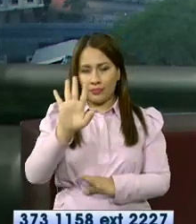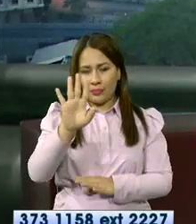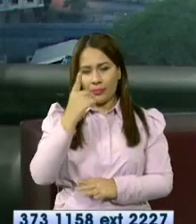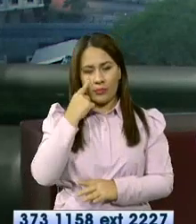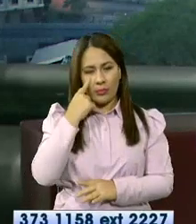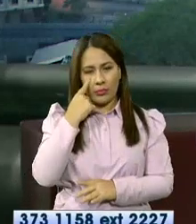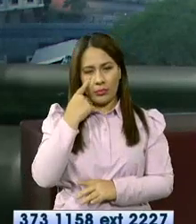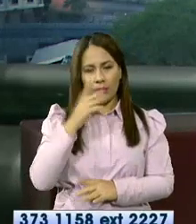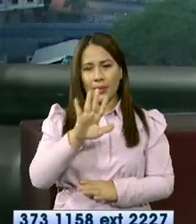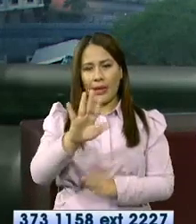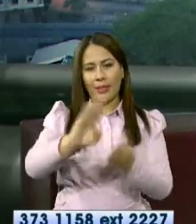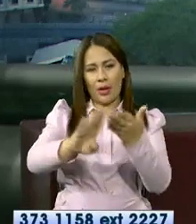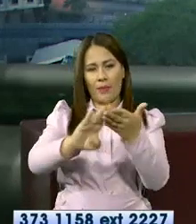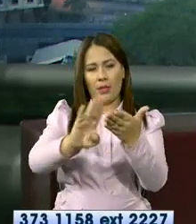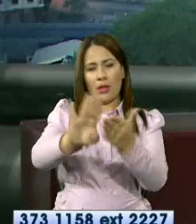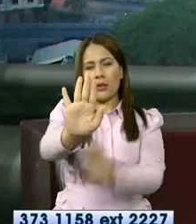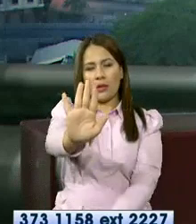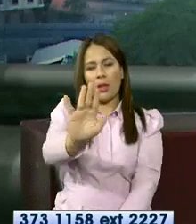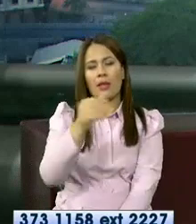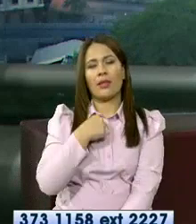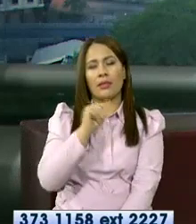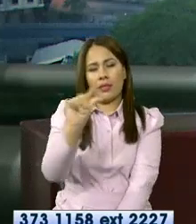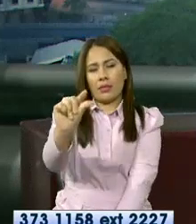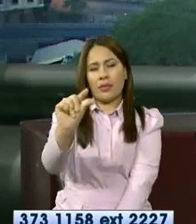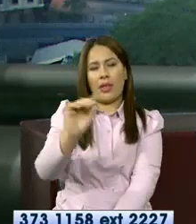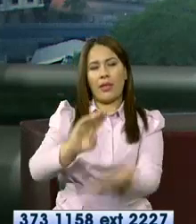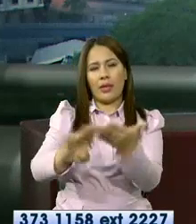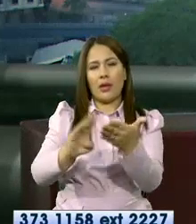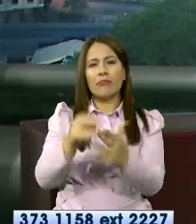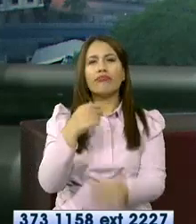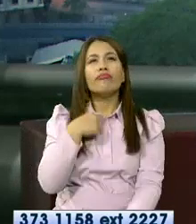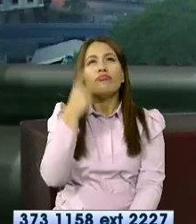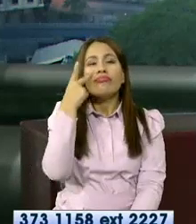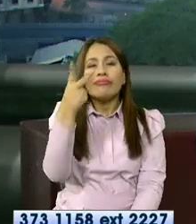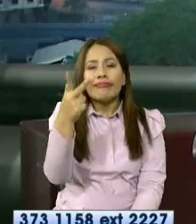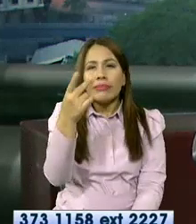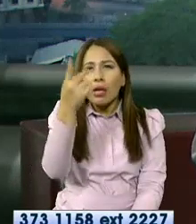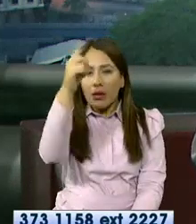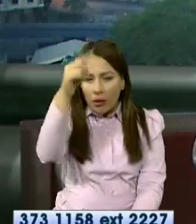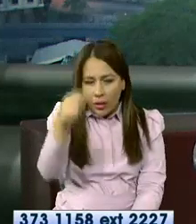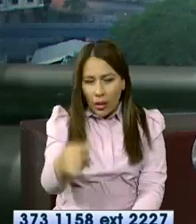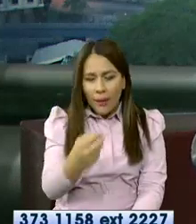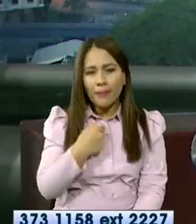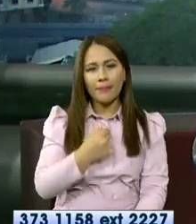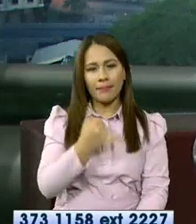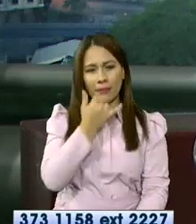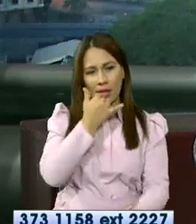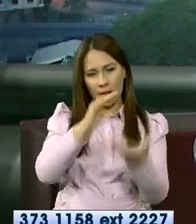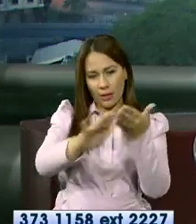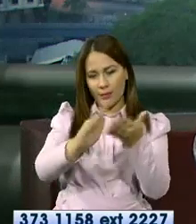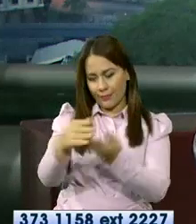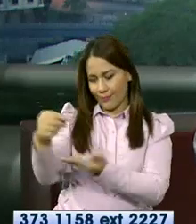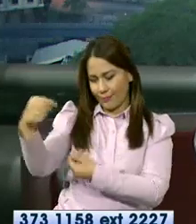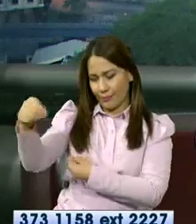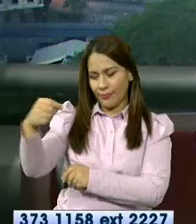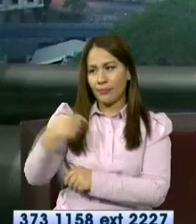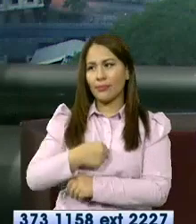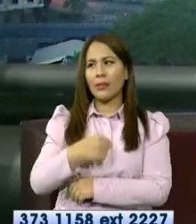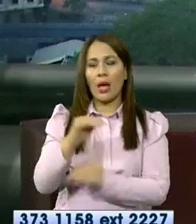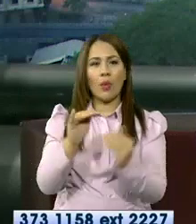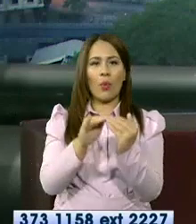con otra información. Disculpen, pero esta está en el pronto y me equivoqué. Yo tengo acá la notita, que es una nota